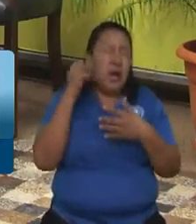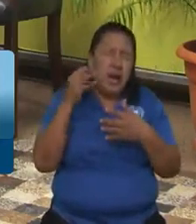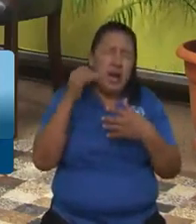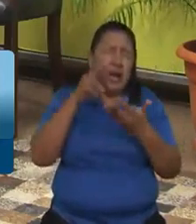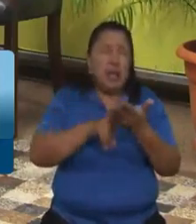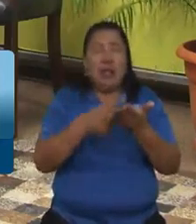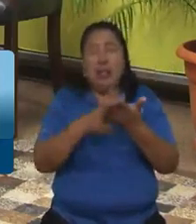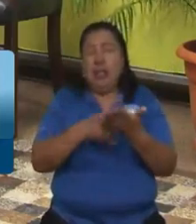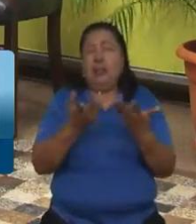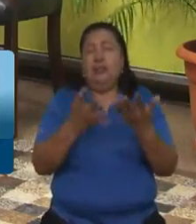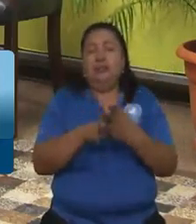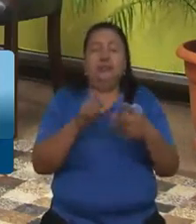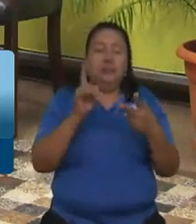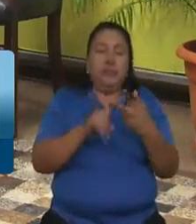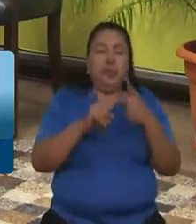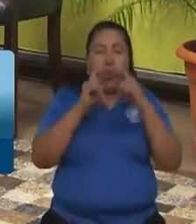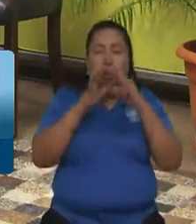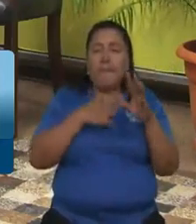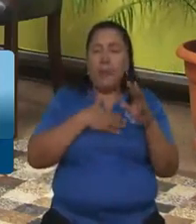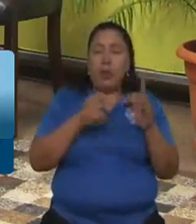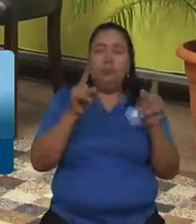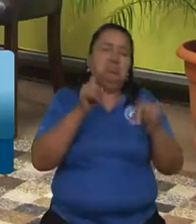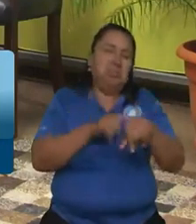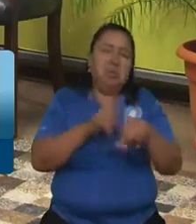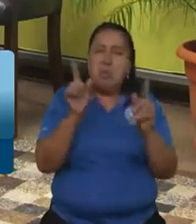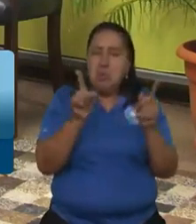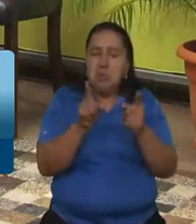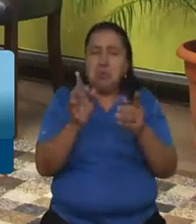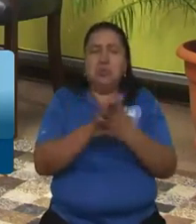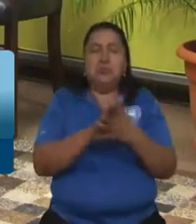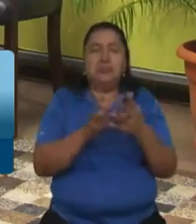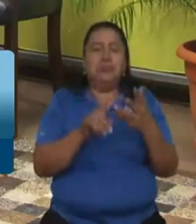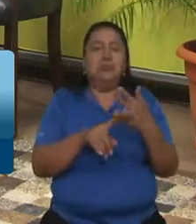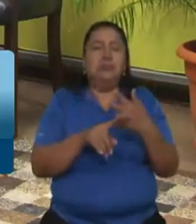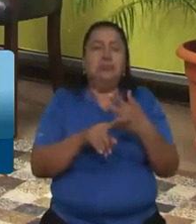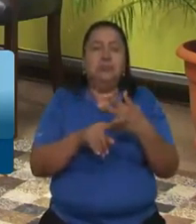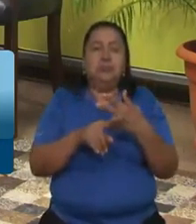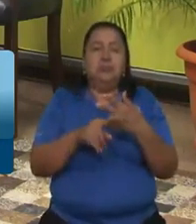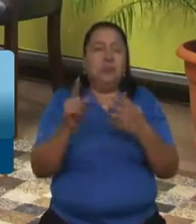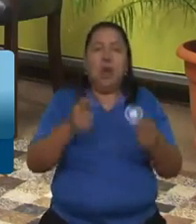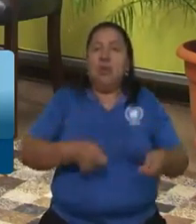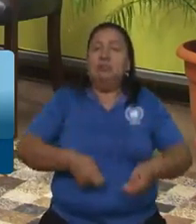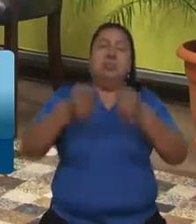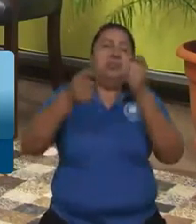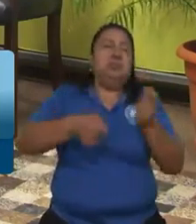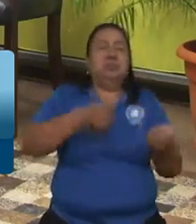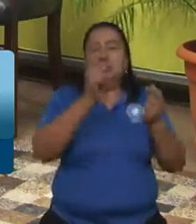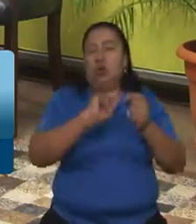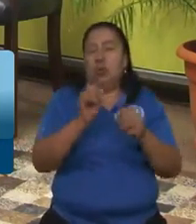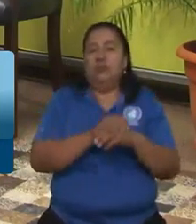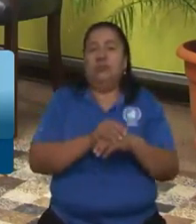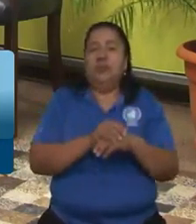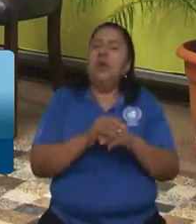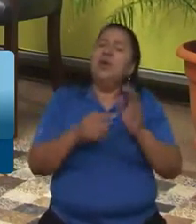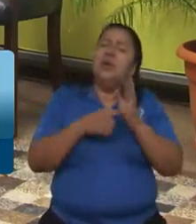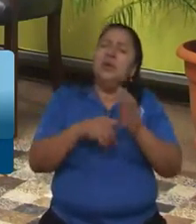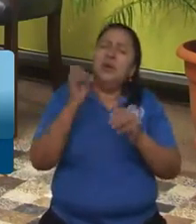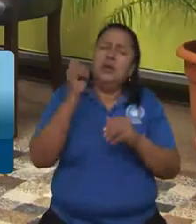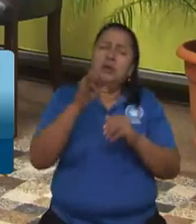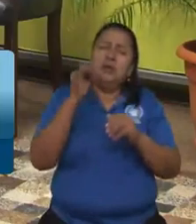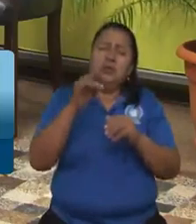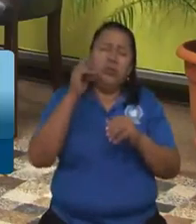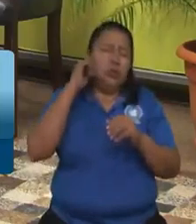de la piscina. Pero a veces los padres lo dejan de la mañana hasta las 8 o 9 de la noche. En algún momento de eso, el niño jugando se le